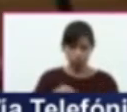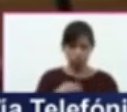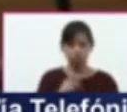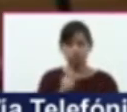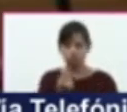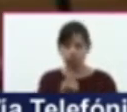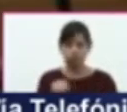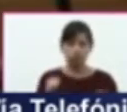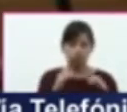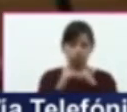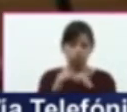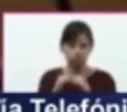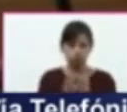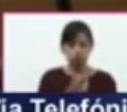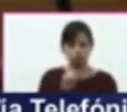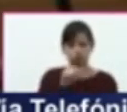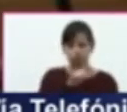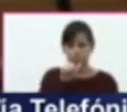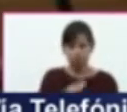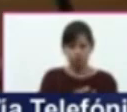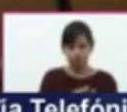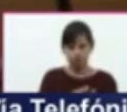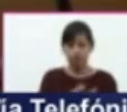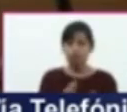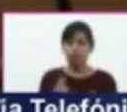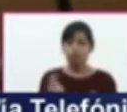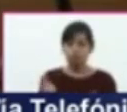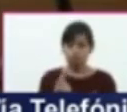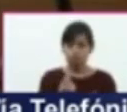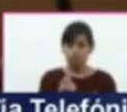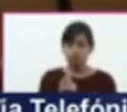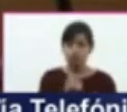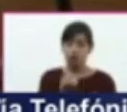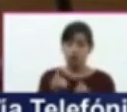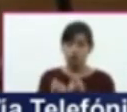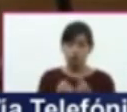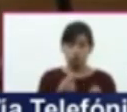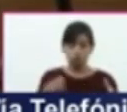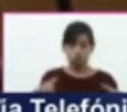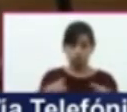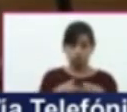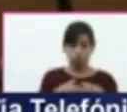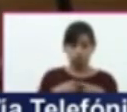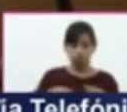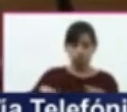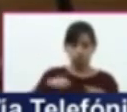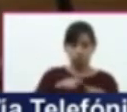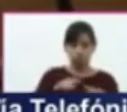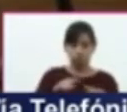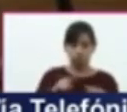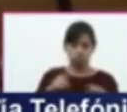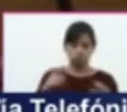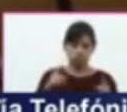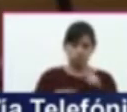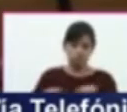privilegios. Hoy ganan 266,000 pesos, más del doble de lo que gana el